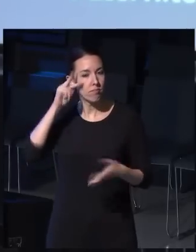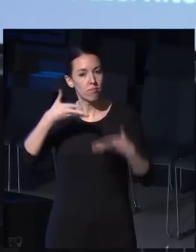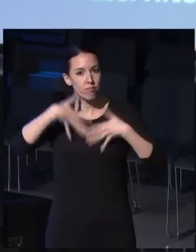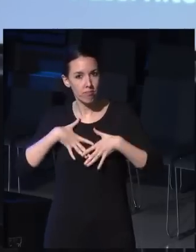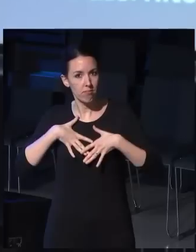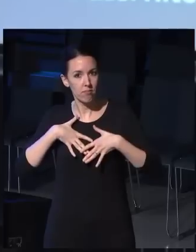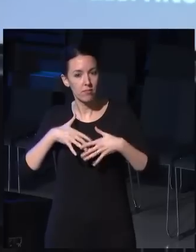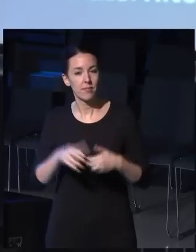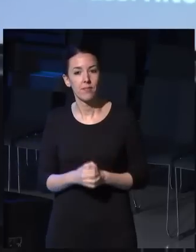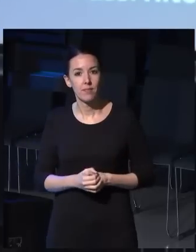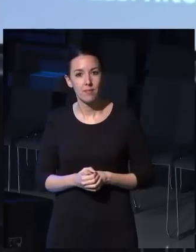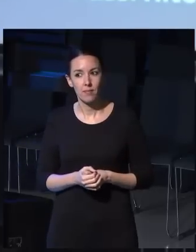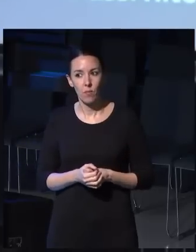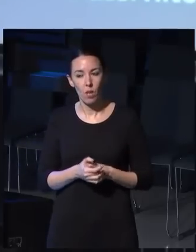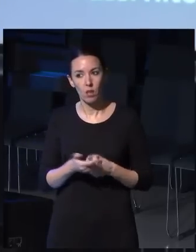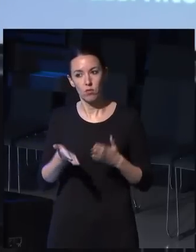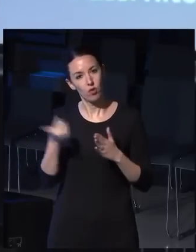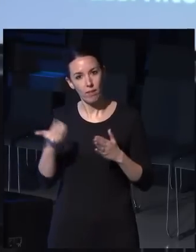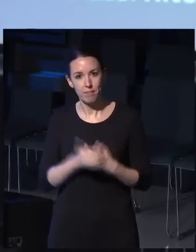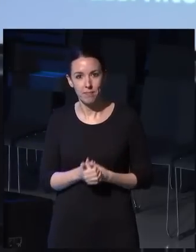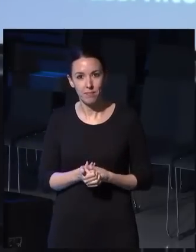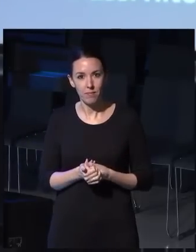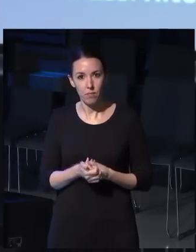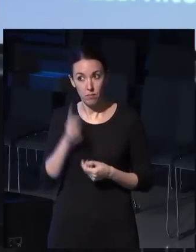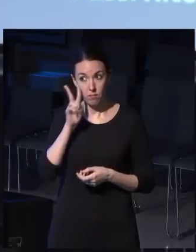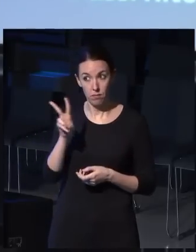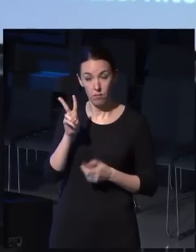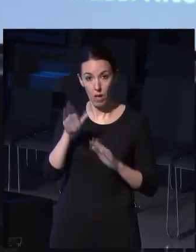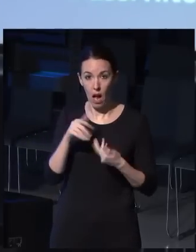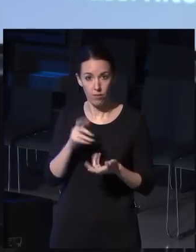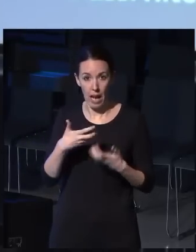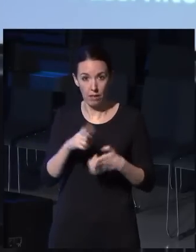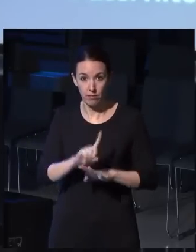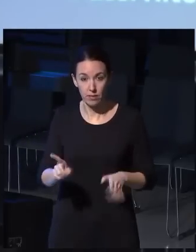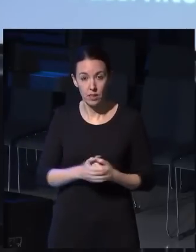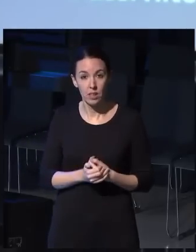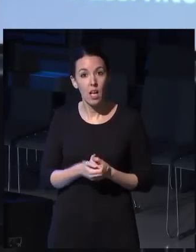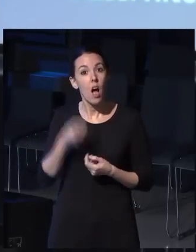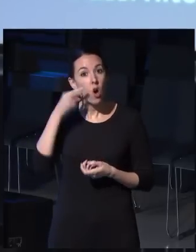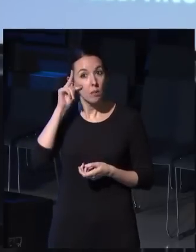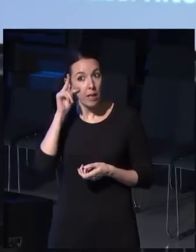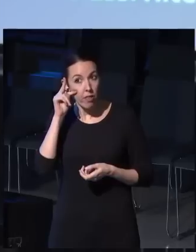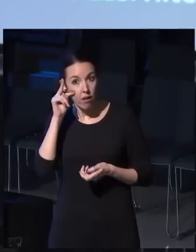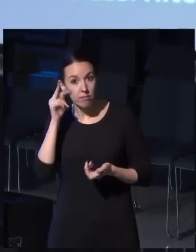Un momentito. ¿Lo veis? Al final no funciona. con esta experiencia.